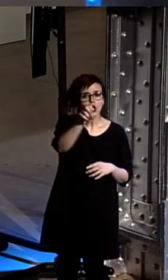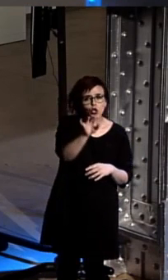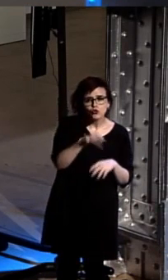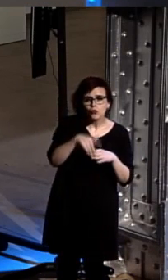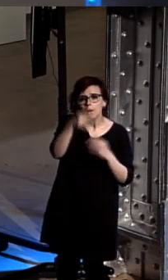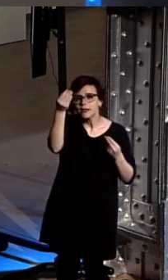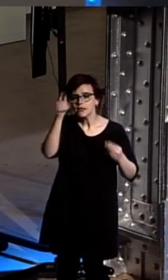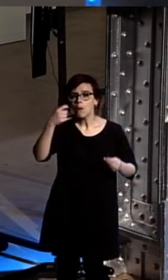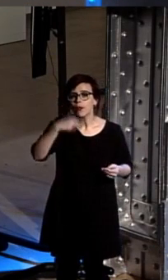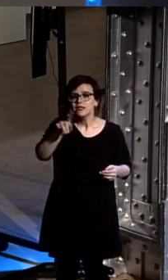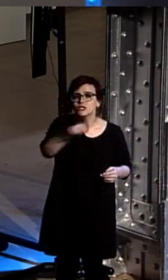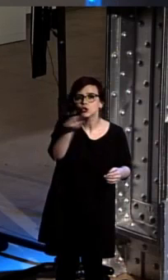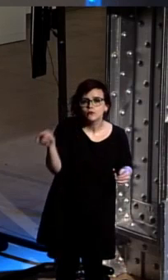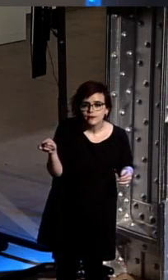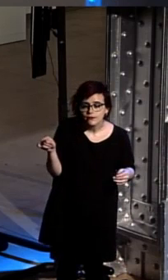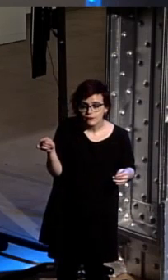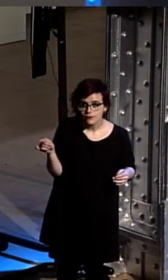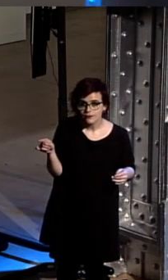posible?